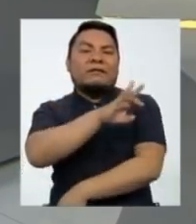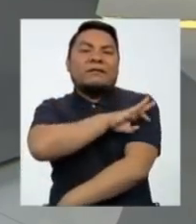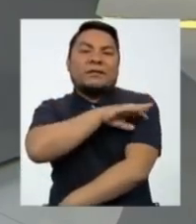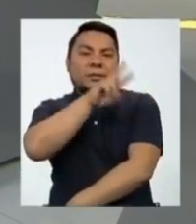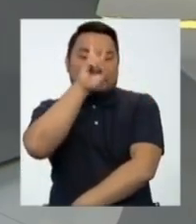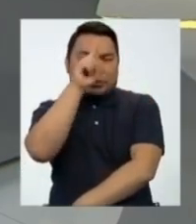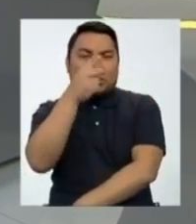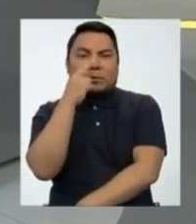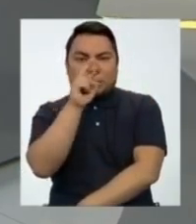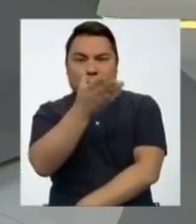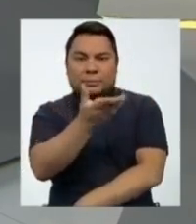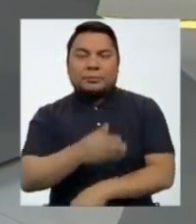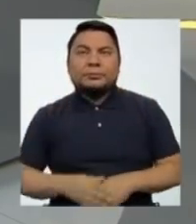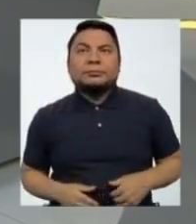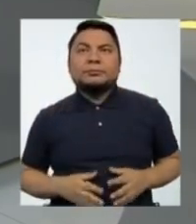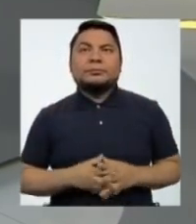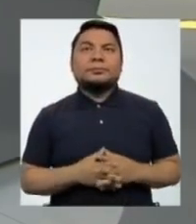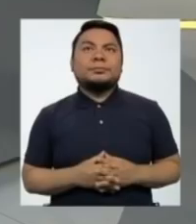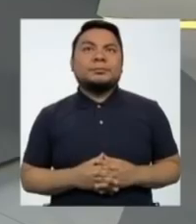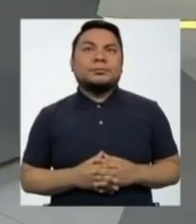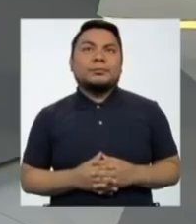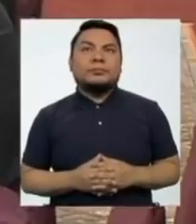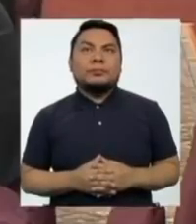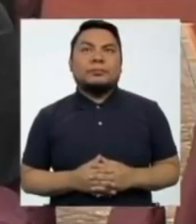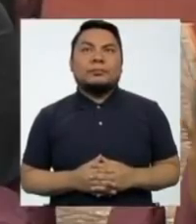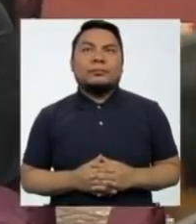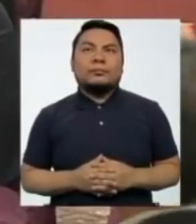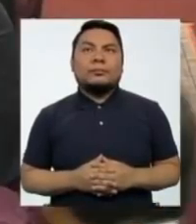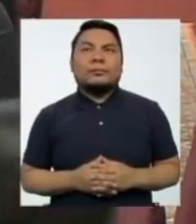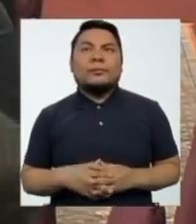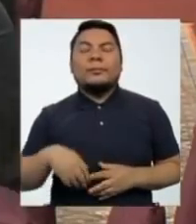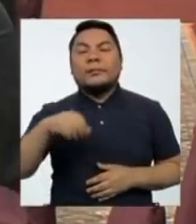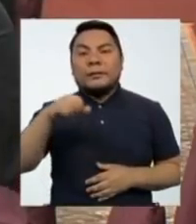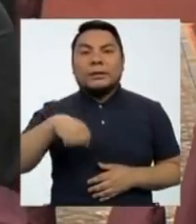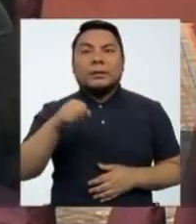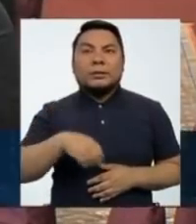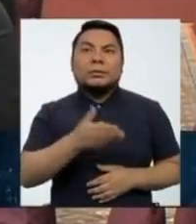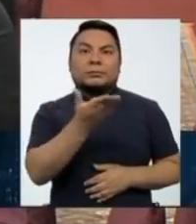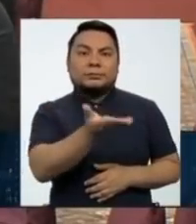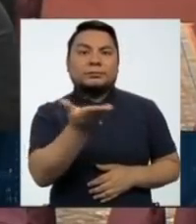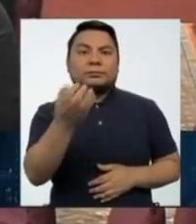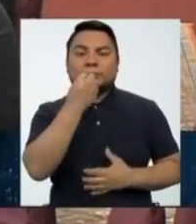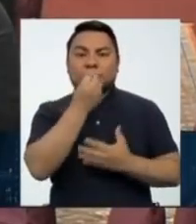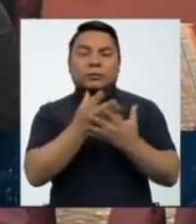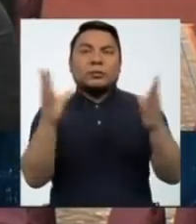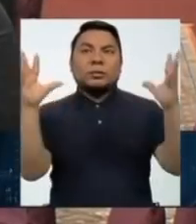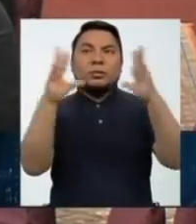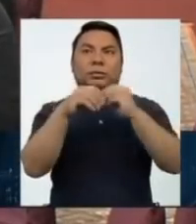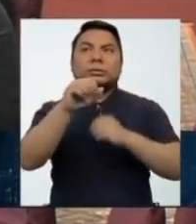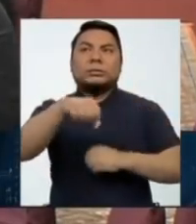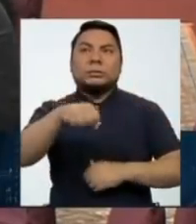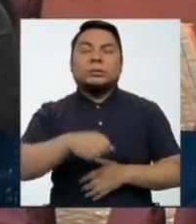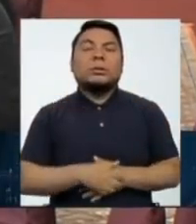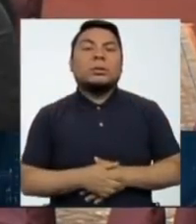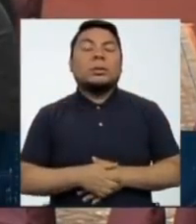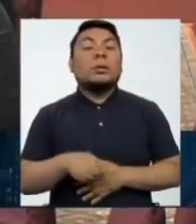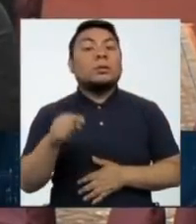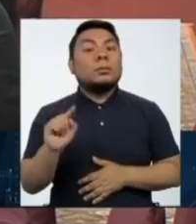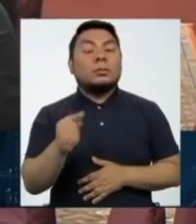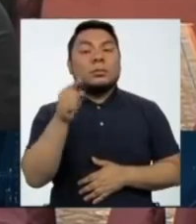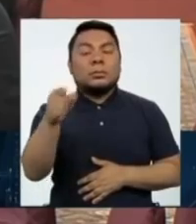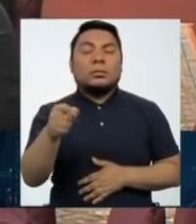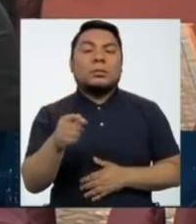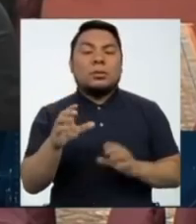Congreso. Adelante, Mónica. Así es, Paola, buenas noches, así es. Primero, la Subcomisión